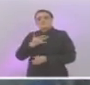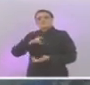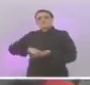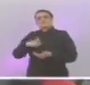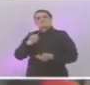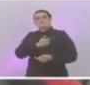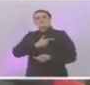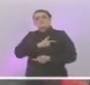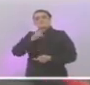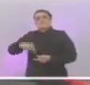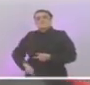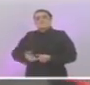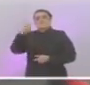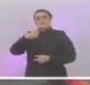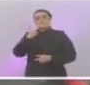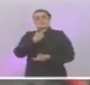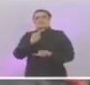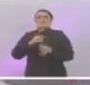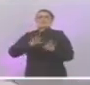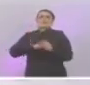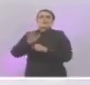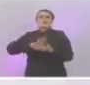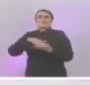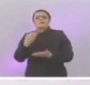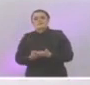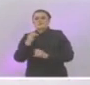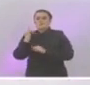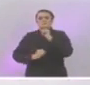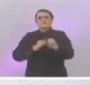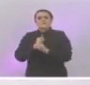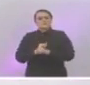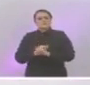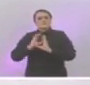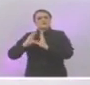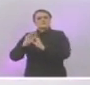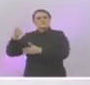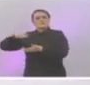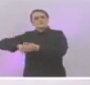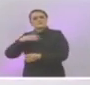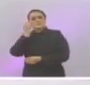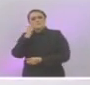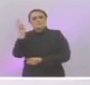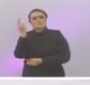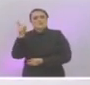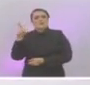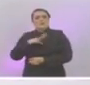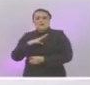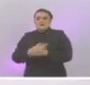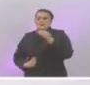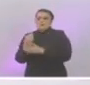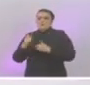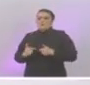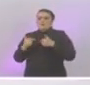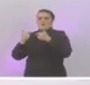universidad en San Luis con un modelo bilingüe, internacional y sustentable, y en ella se está formando ya una nueva generación